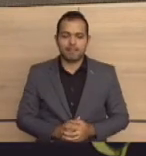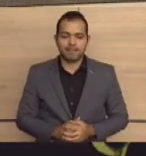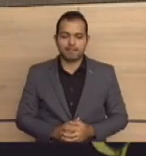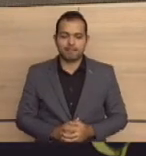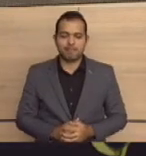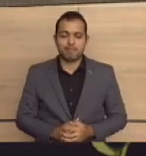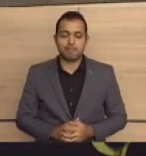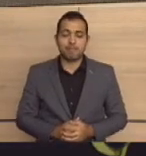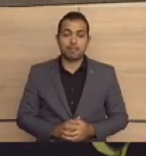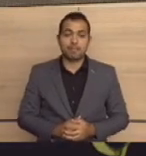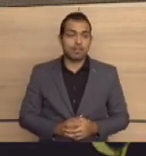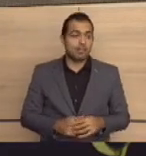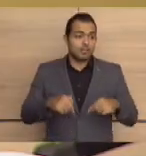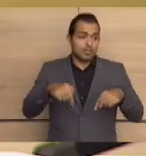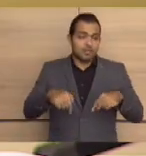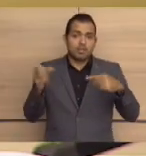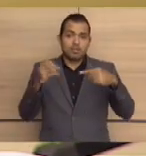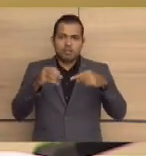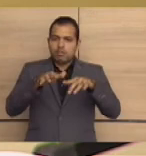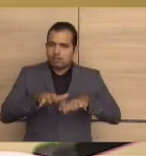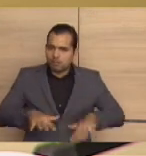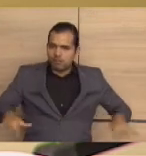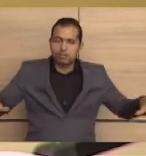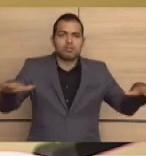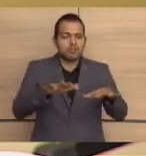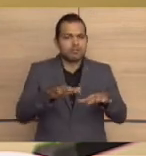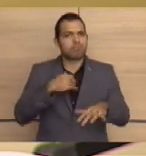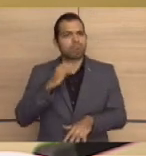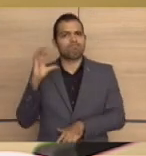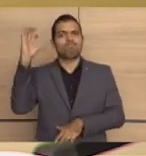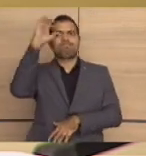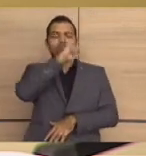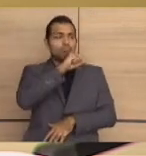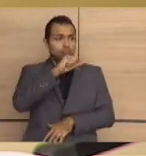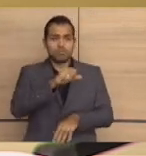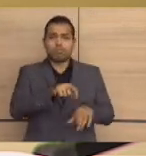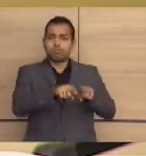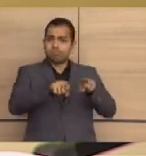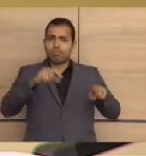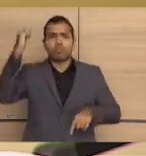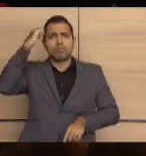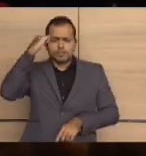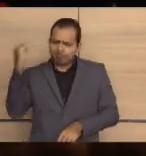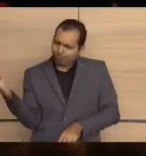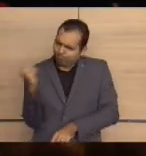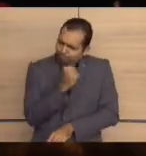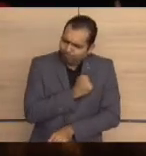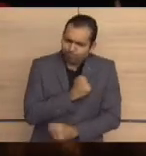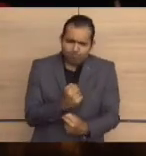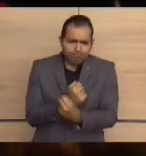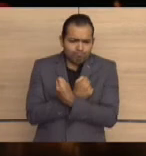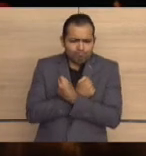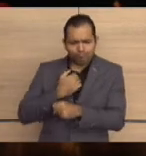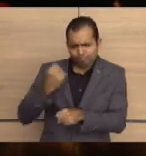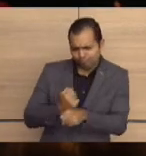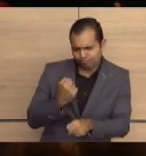con este espacio también nos damos cuenta ese amor y esa pasión que tenemos los docentes por lo que hacemos